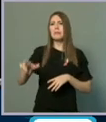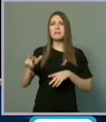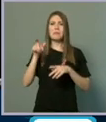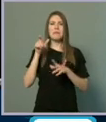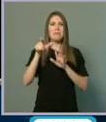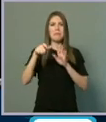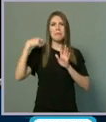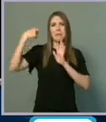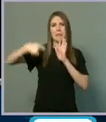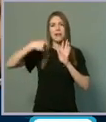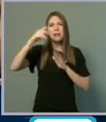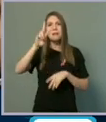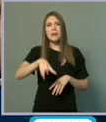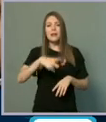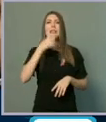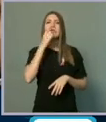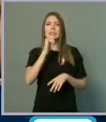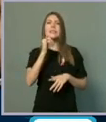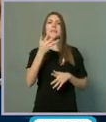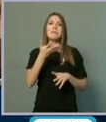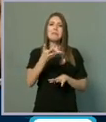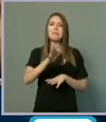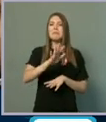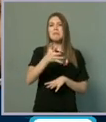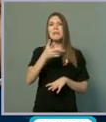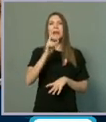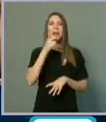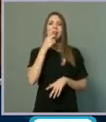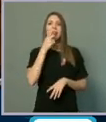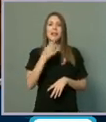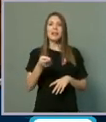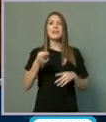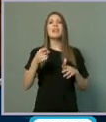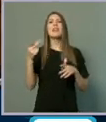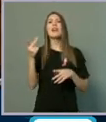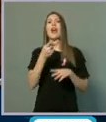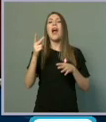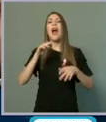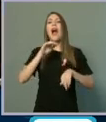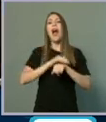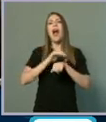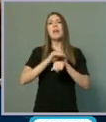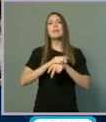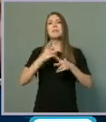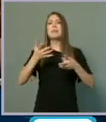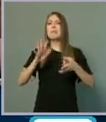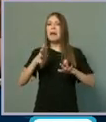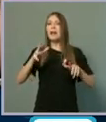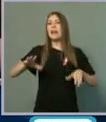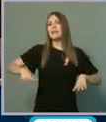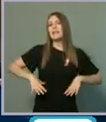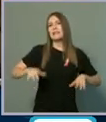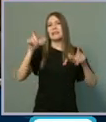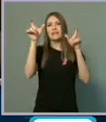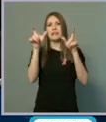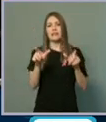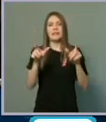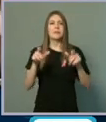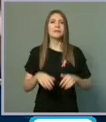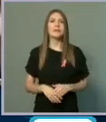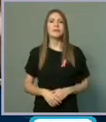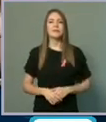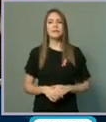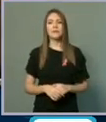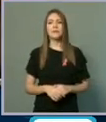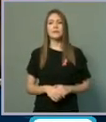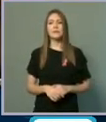así. O sea, es tremendillo y guarrillo. Tremendillo y guarrillo, son los amigos. ¿Qué dirías que es lo más representativo, como precisamente de estas